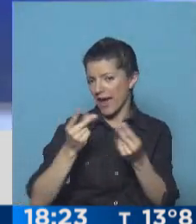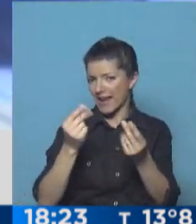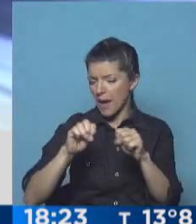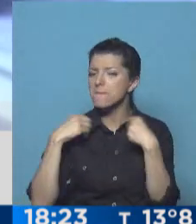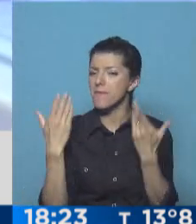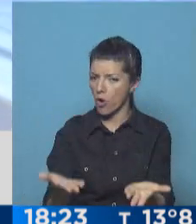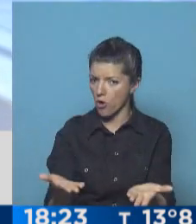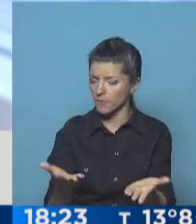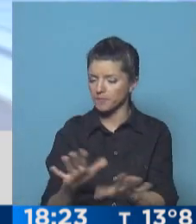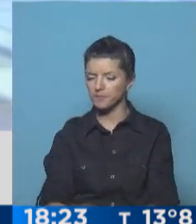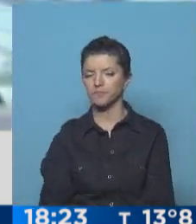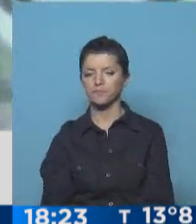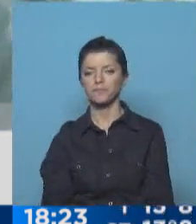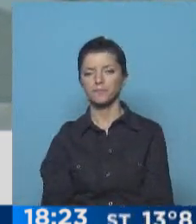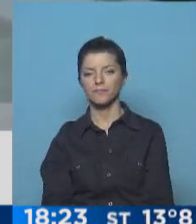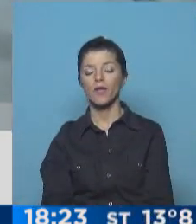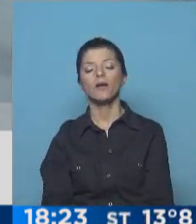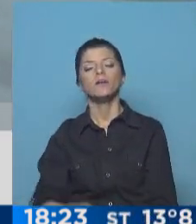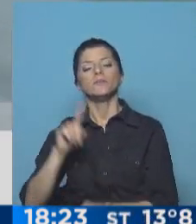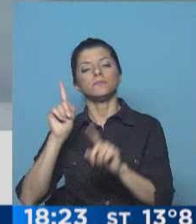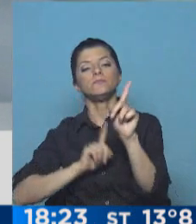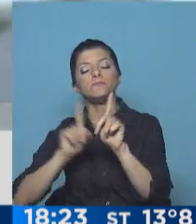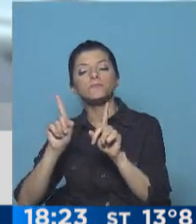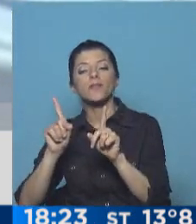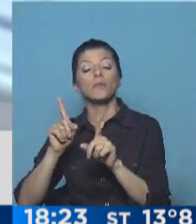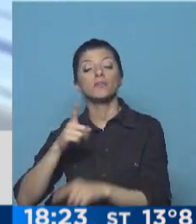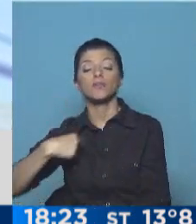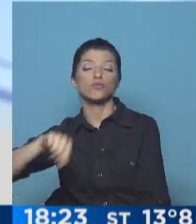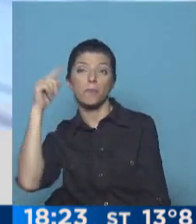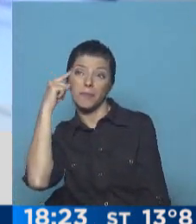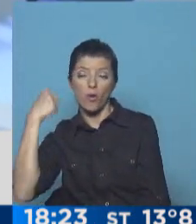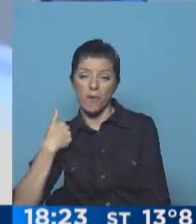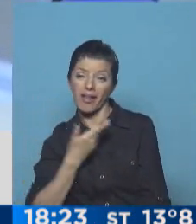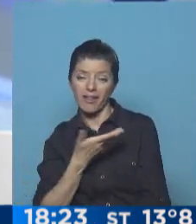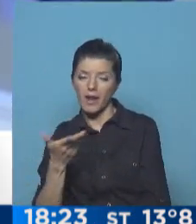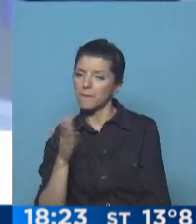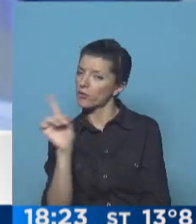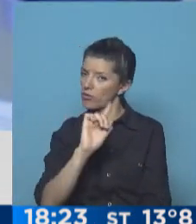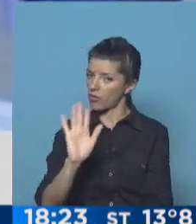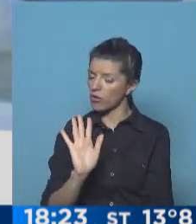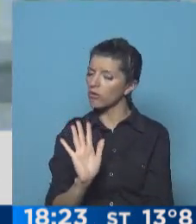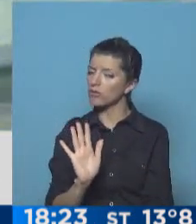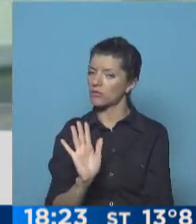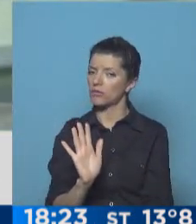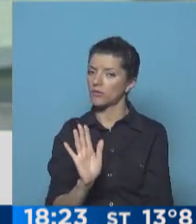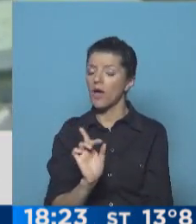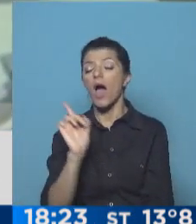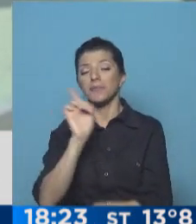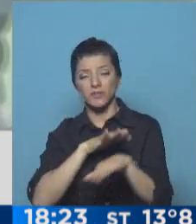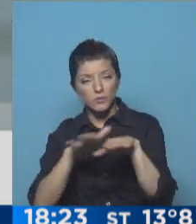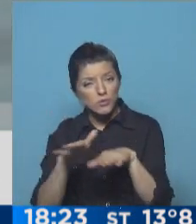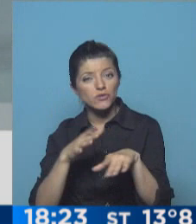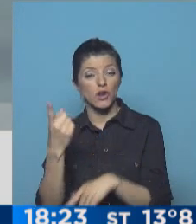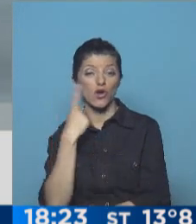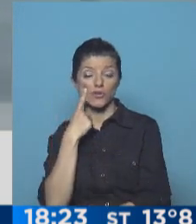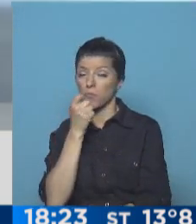veces las personas vemos la generalidad, pero a uno le tocan por allí hechos concretos y cercanos.